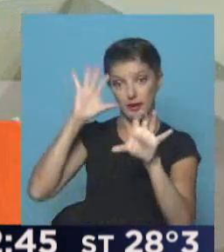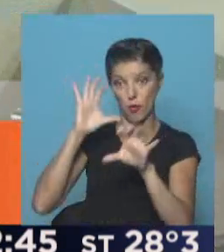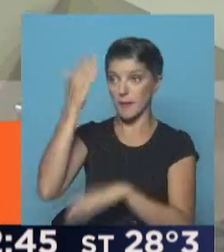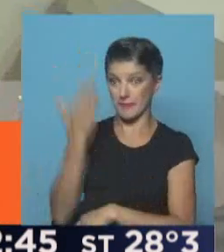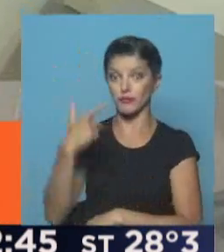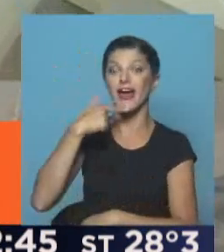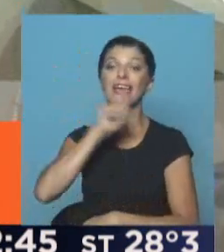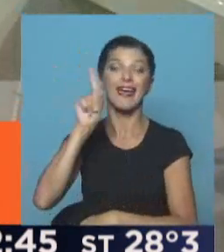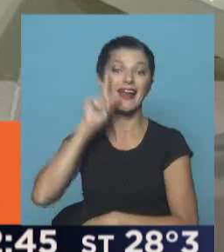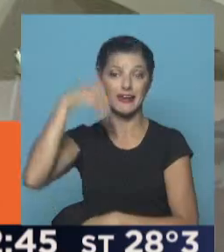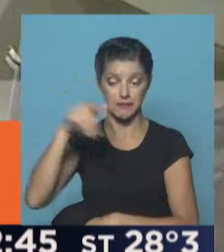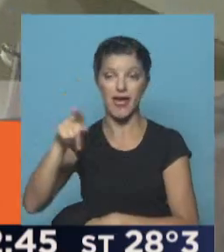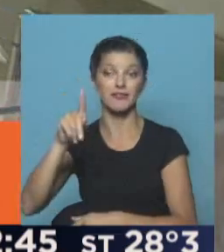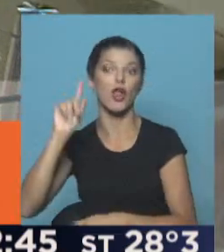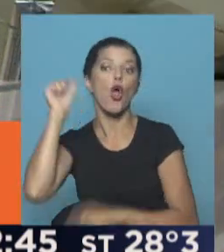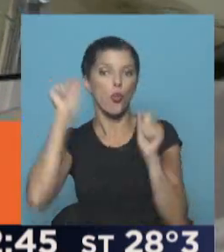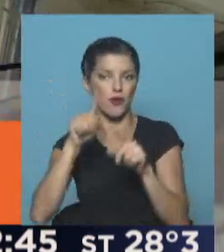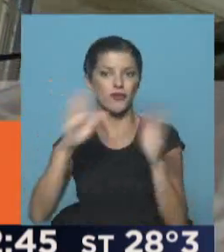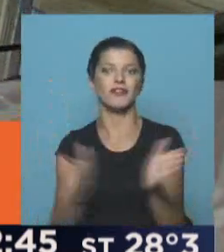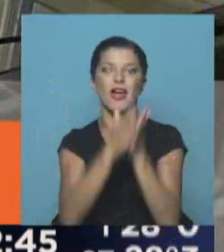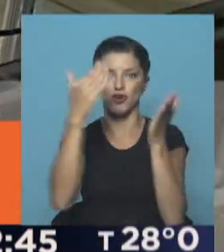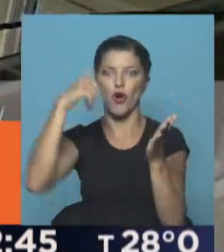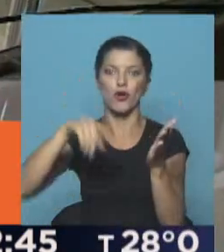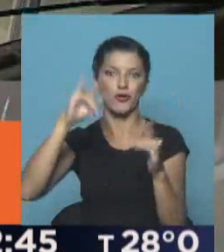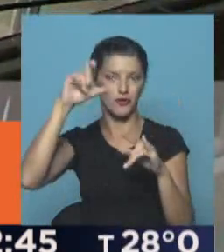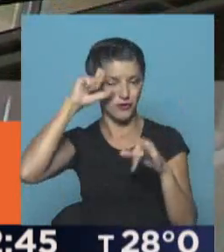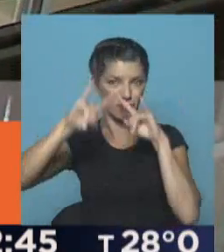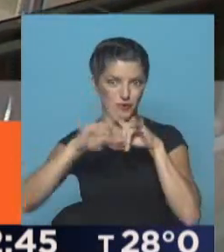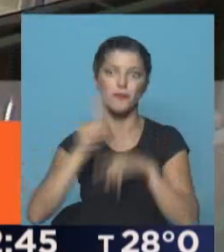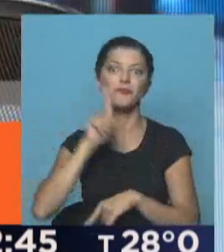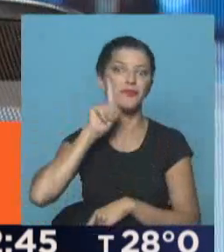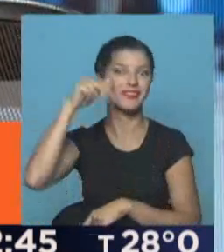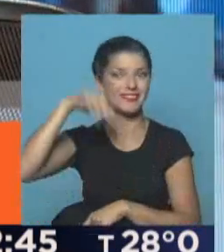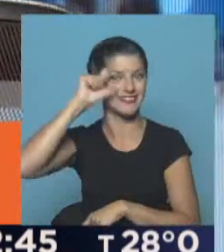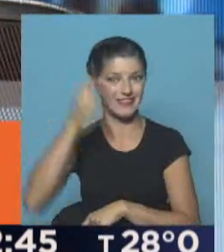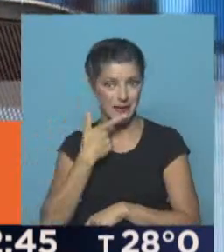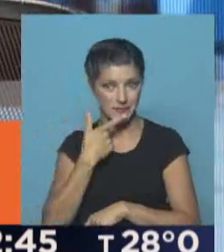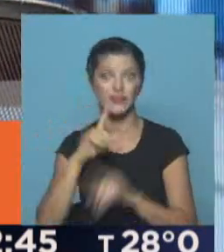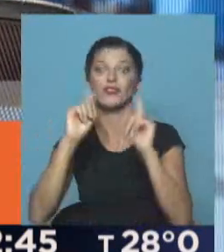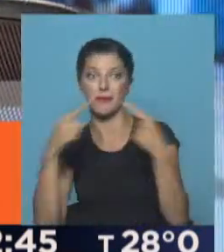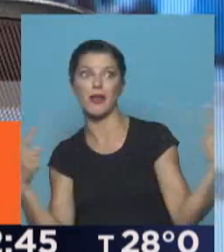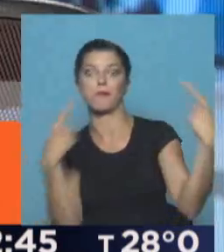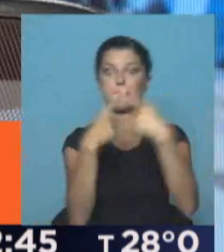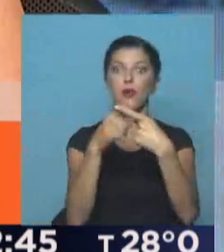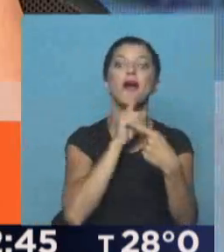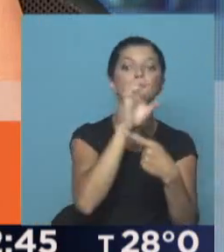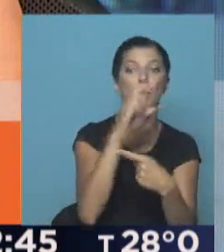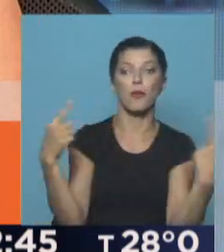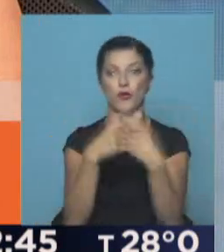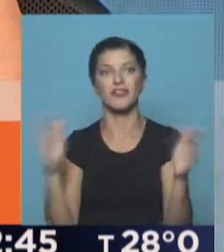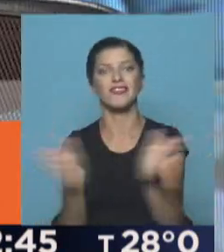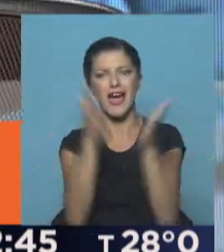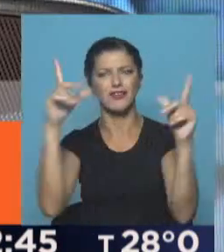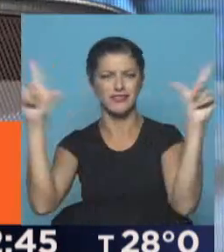tiene, es uno de los dueños del New York Times, con lo cual también tiene la propia dinámica de la pelea de Trump con los medios en este sentido,